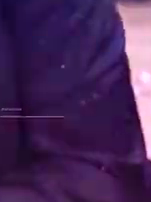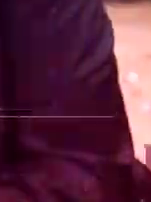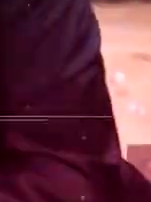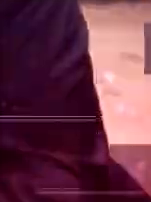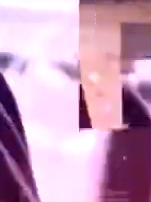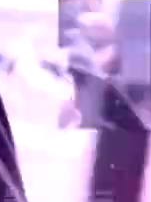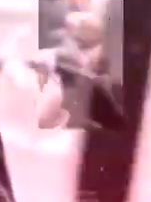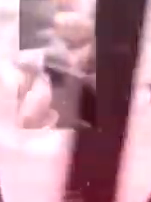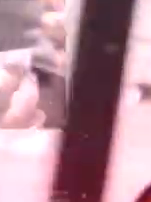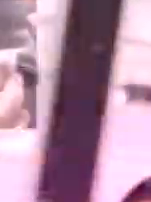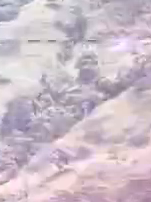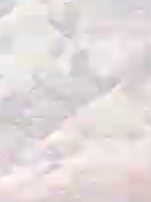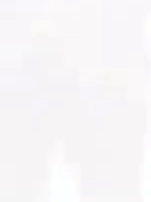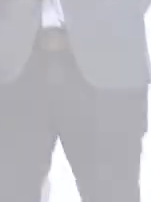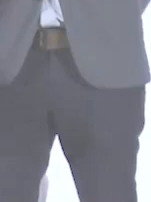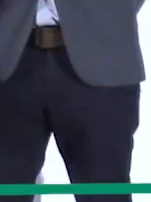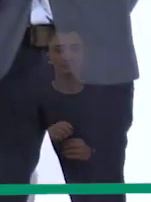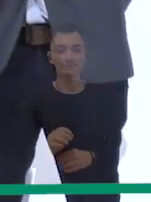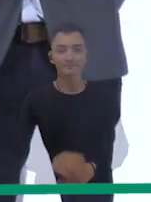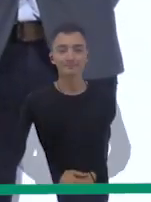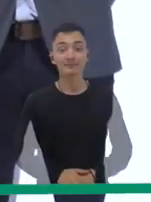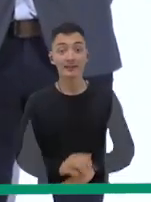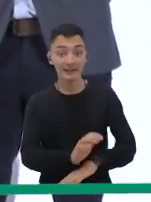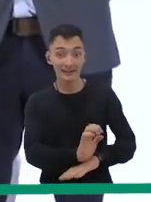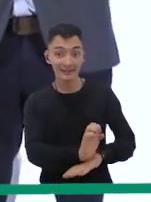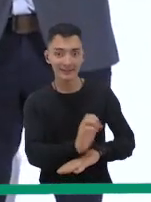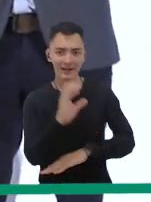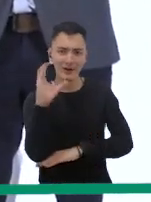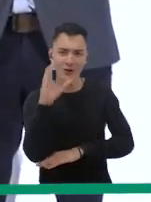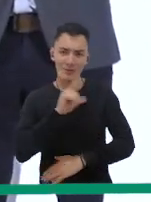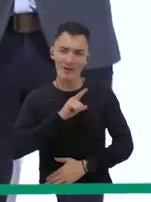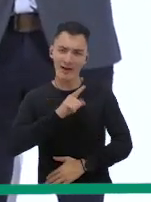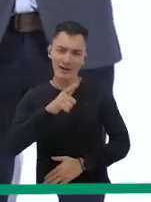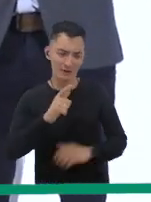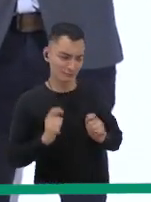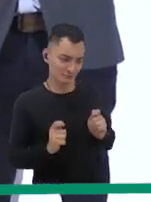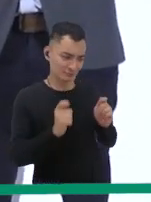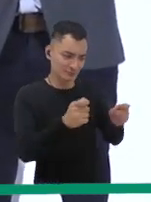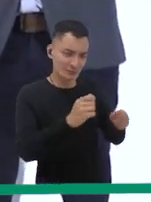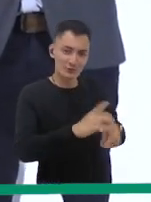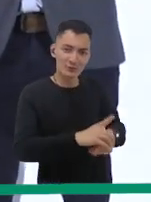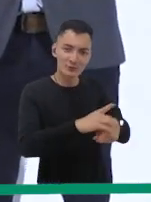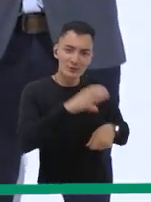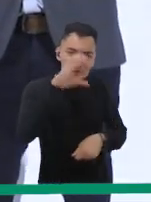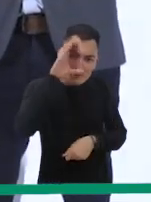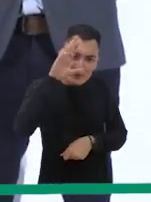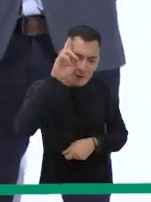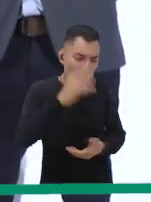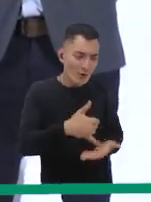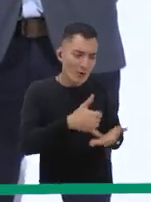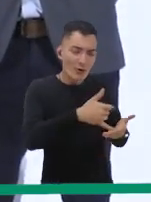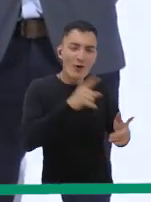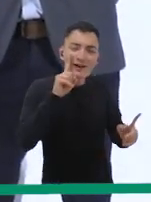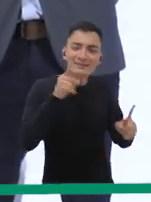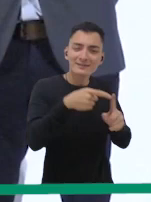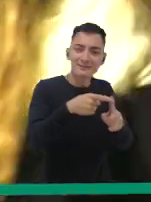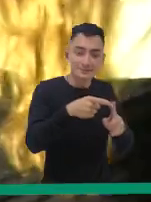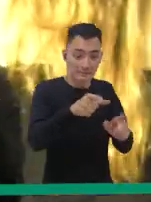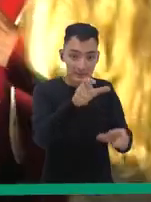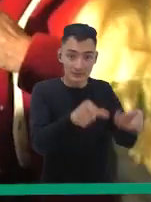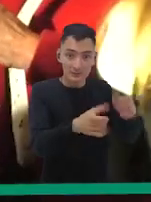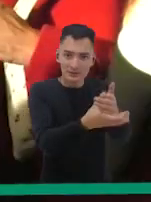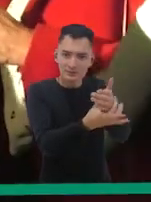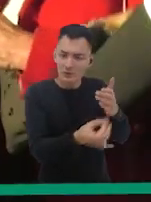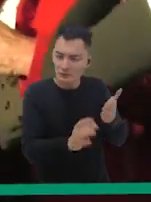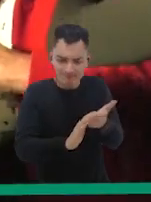Así Boyacá avanza. Colombia Líder destacó el trabajo del gobernador de Boyacá, Ramiro Barragán, durante la entrega